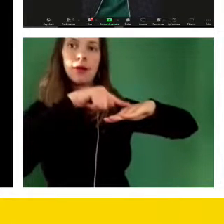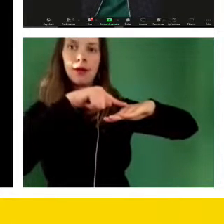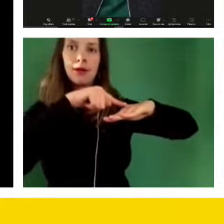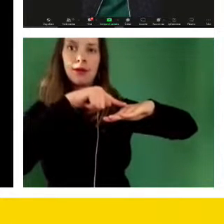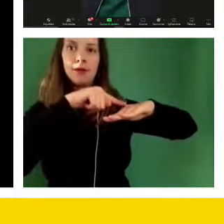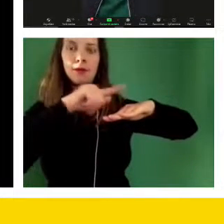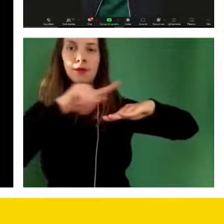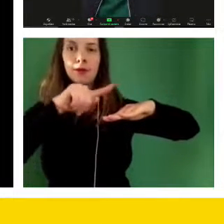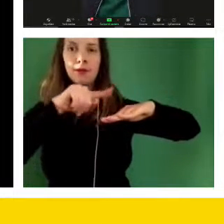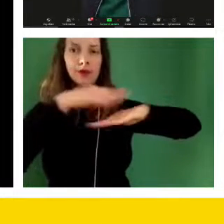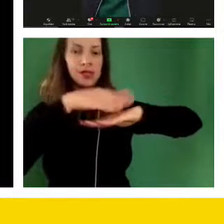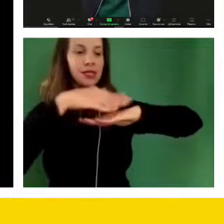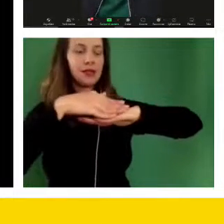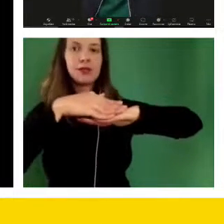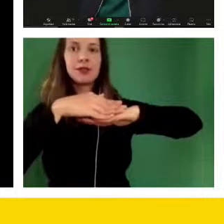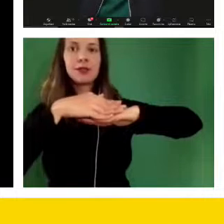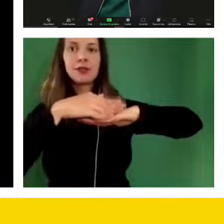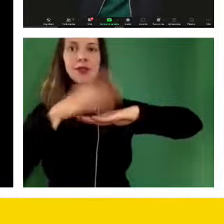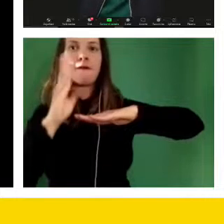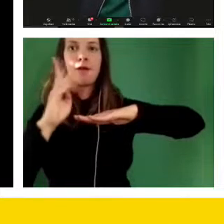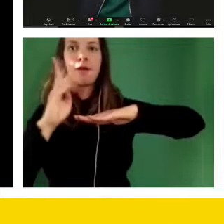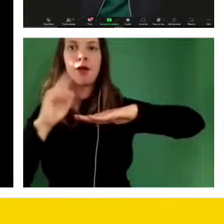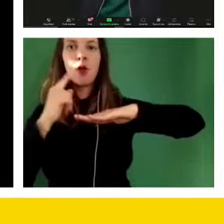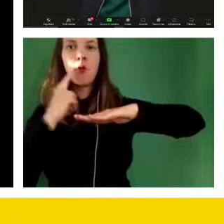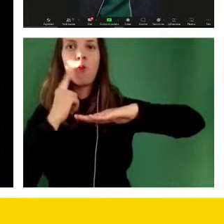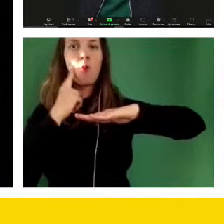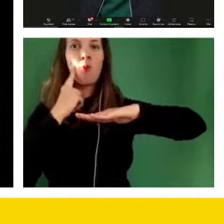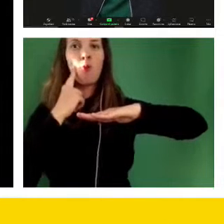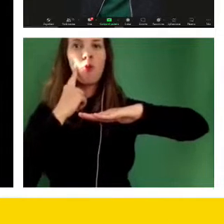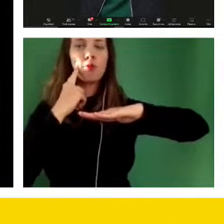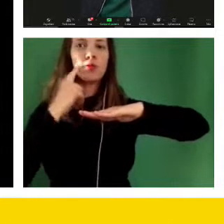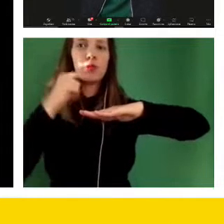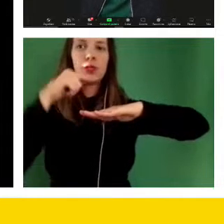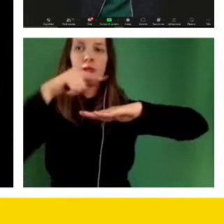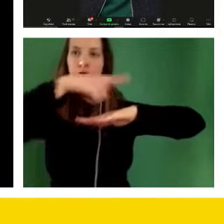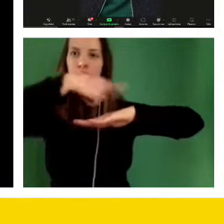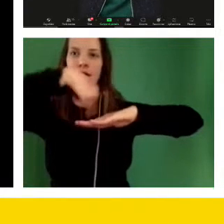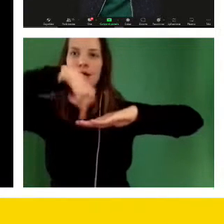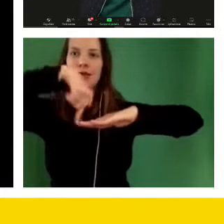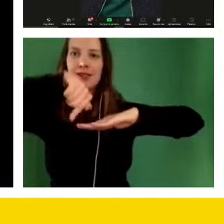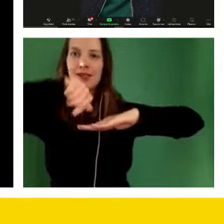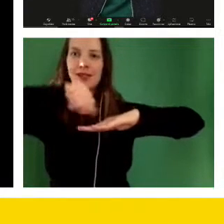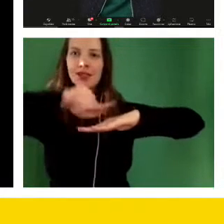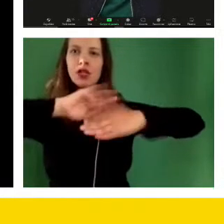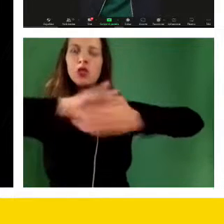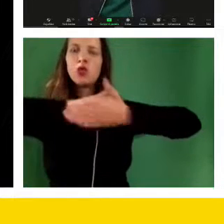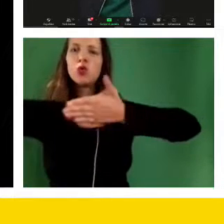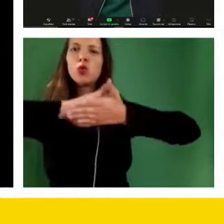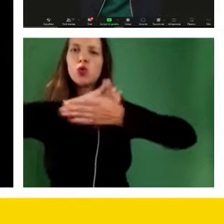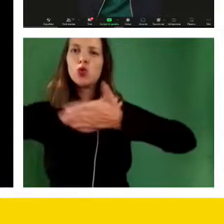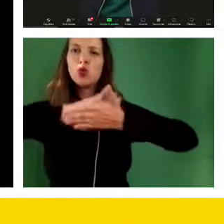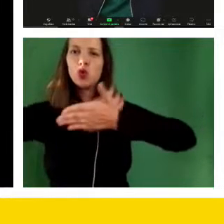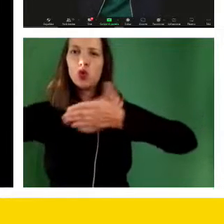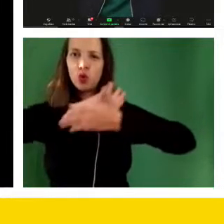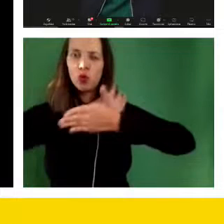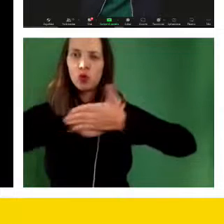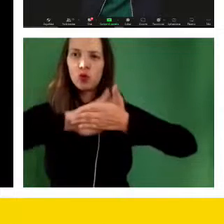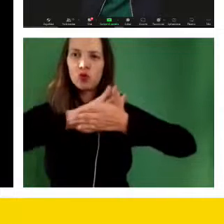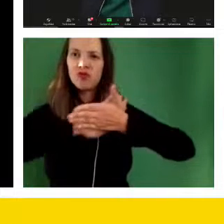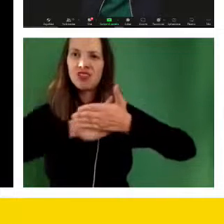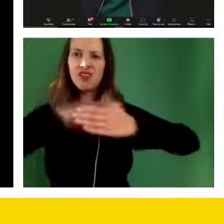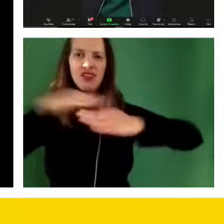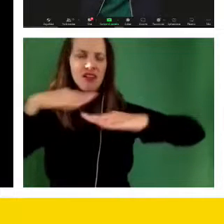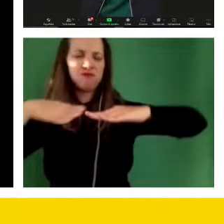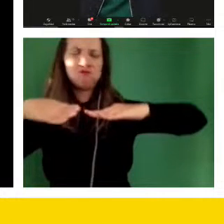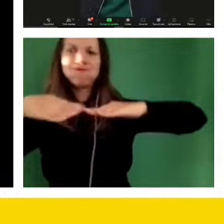favor, la municipalidad no ha ofrecido otra solución a este desvío que no permite seguir el